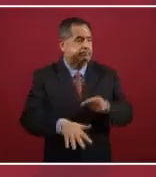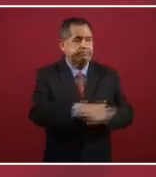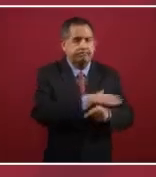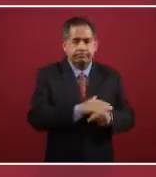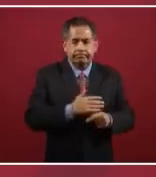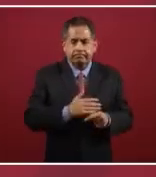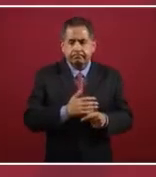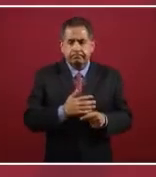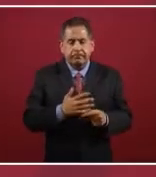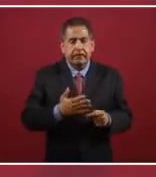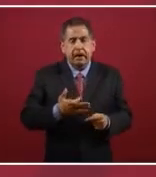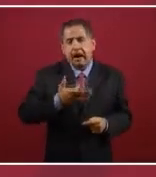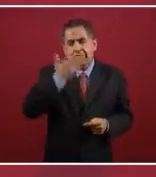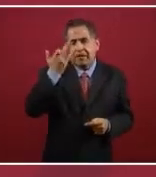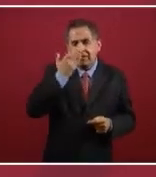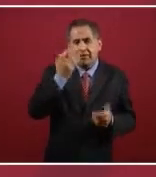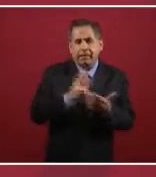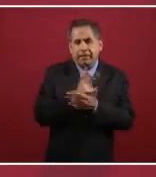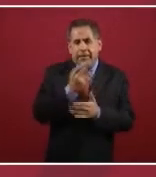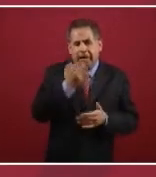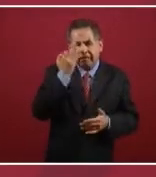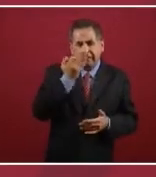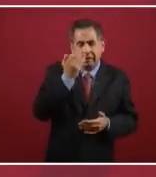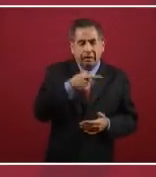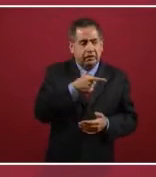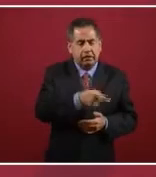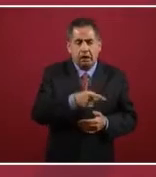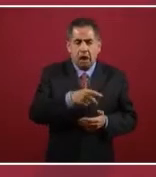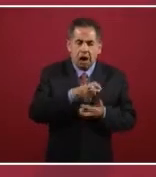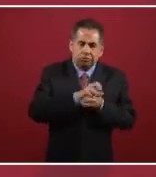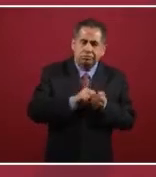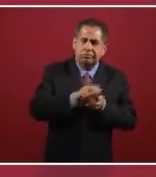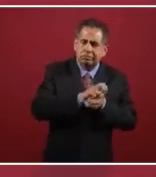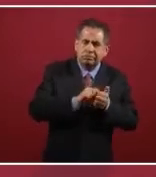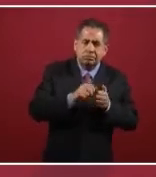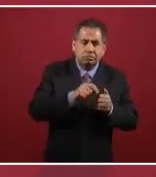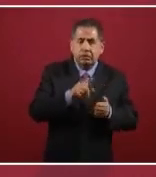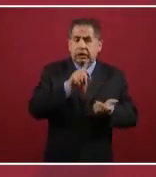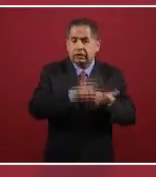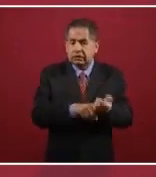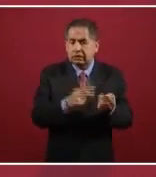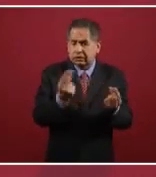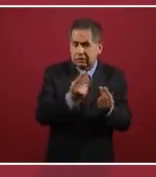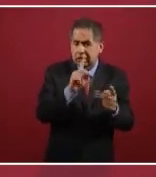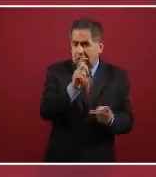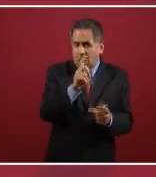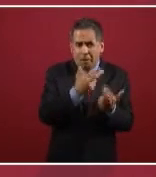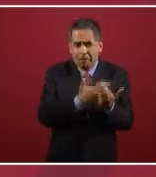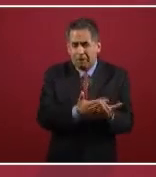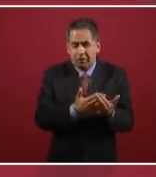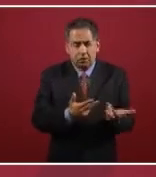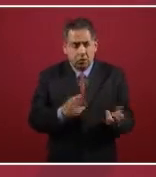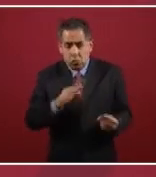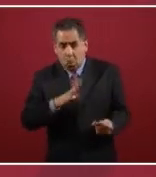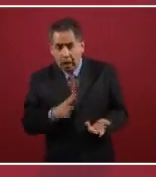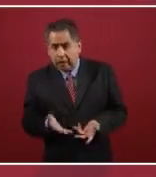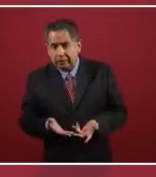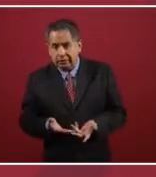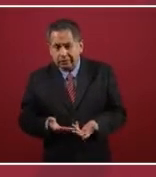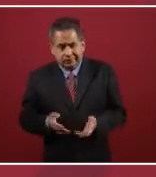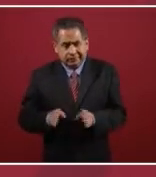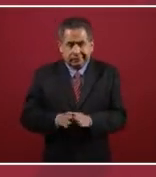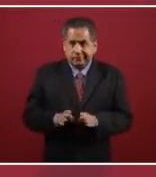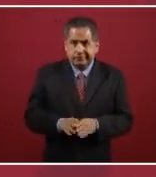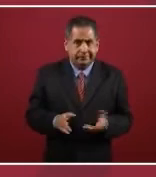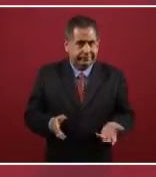con alfalfa que consume que requiere de mucha agua también